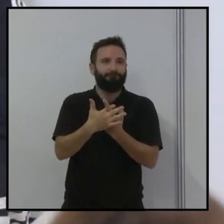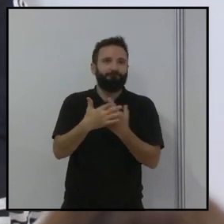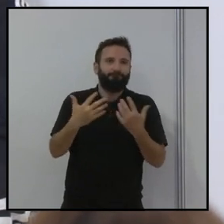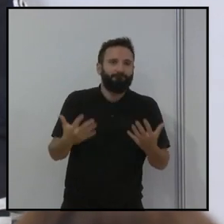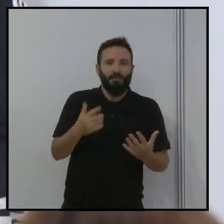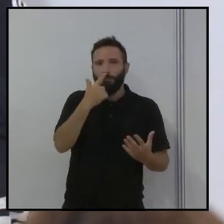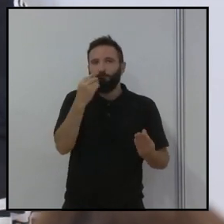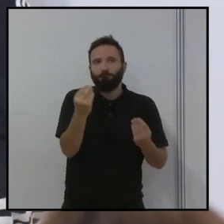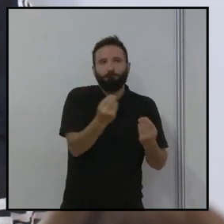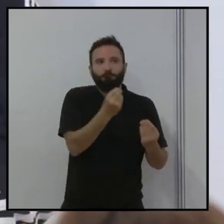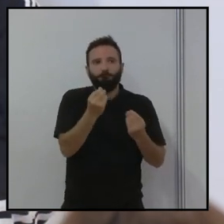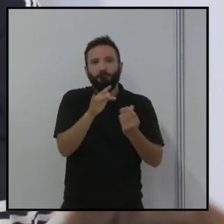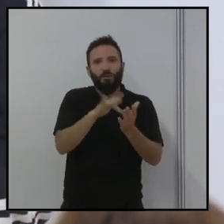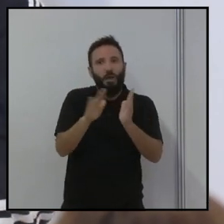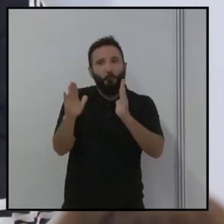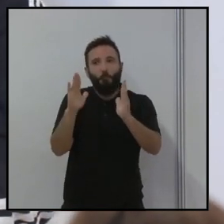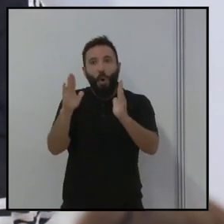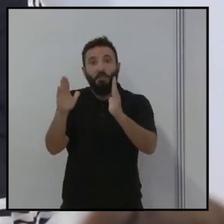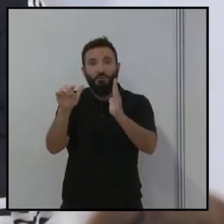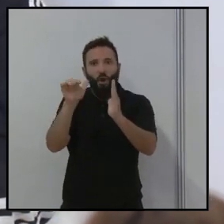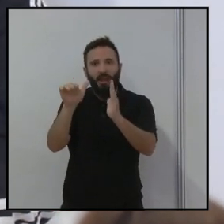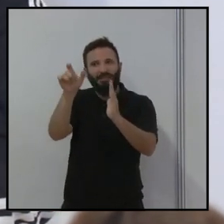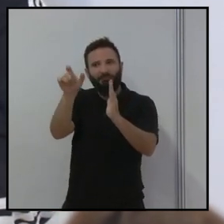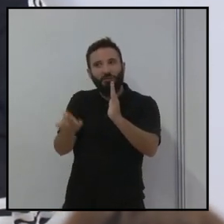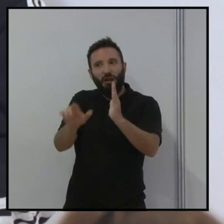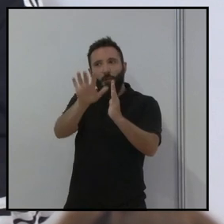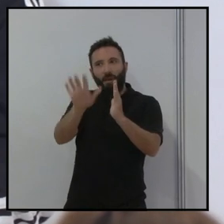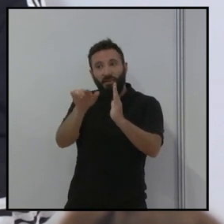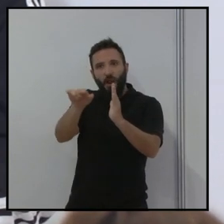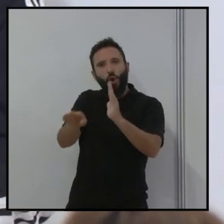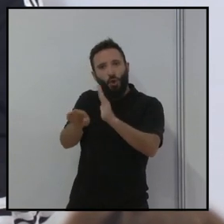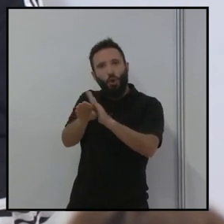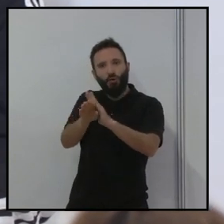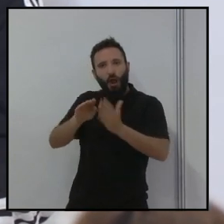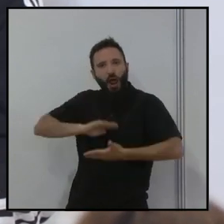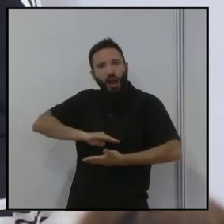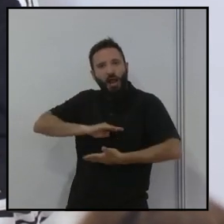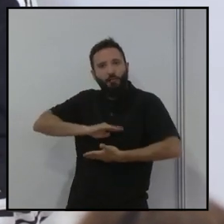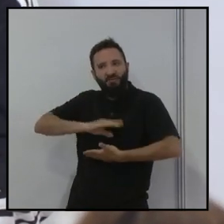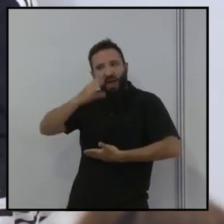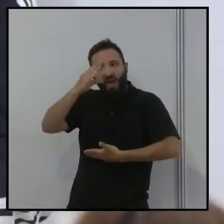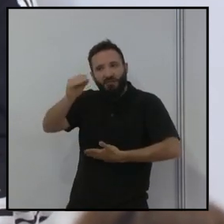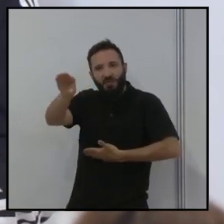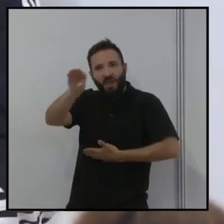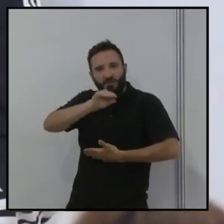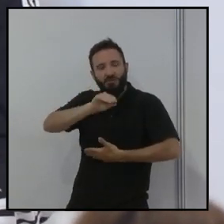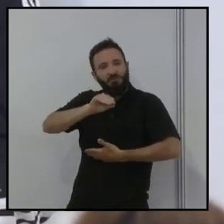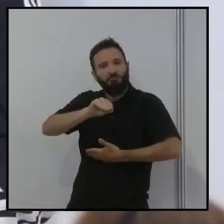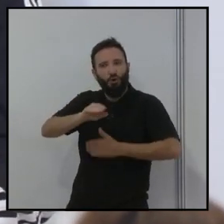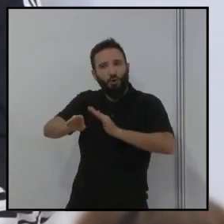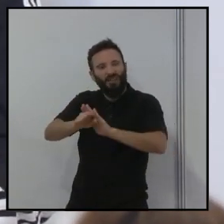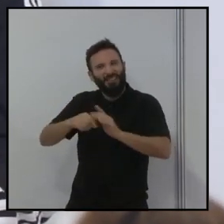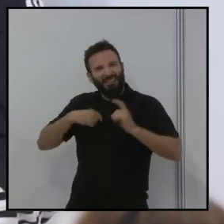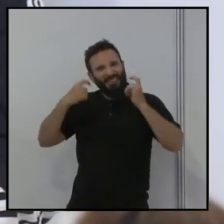si tenéis la sensación de que hay momentos puntuales donde todavía es él, o sea, él con la capacidad de entenderse con vosotros,